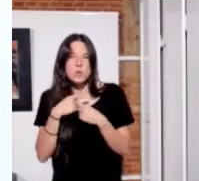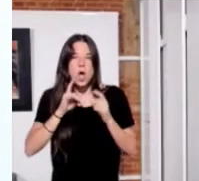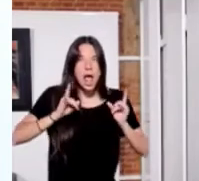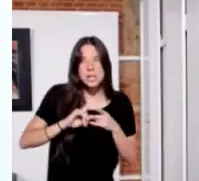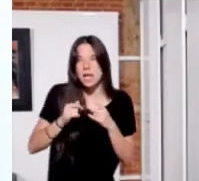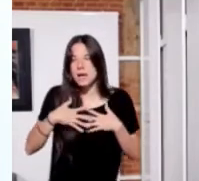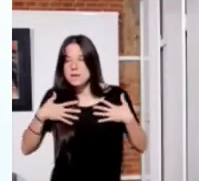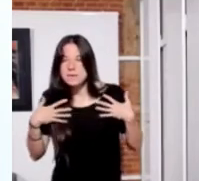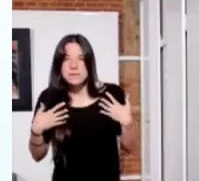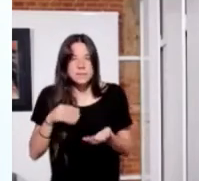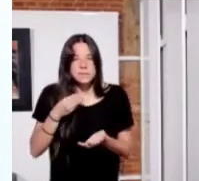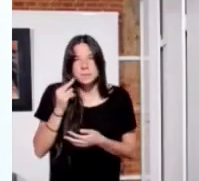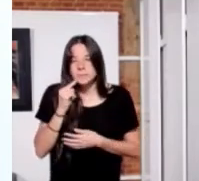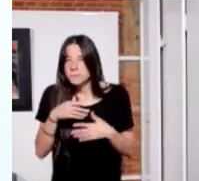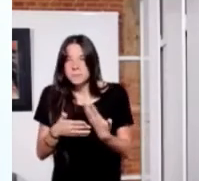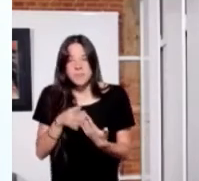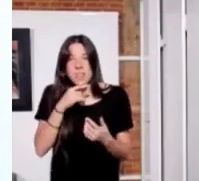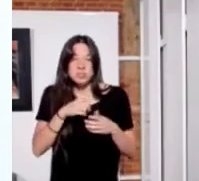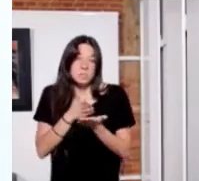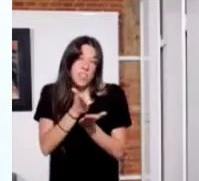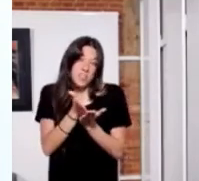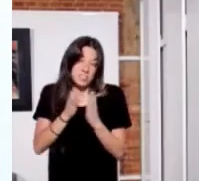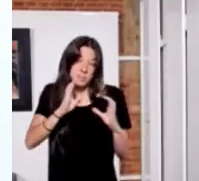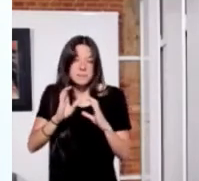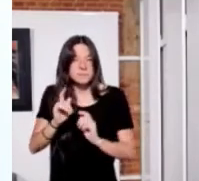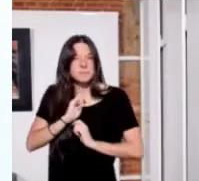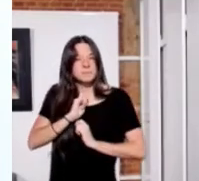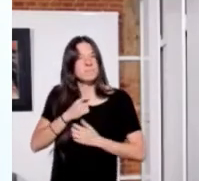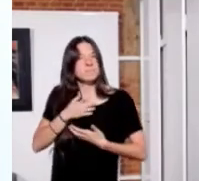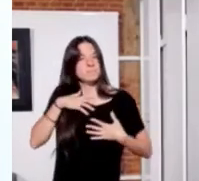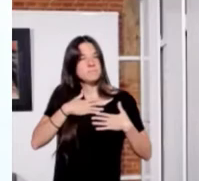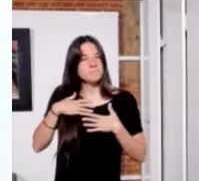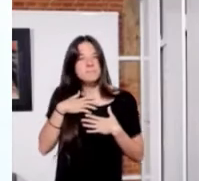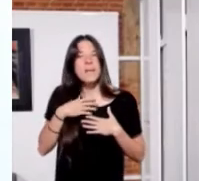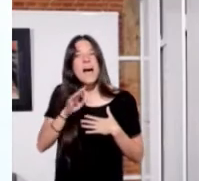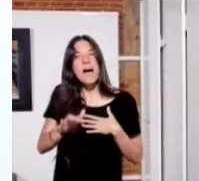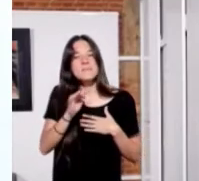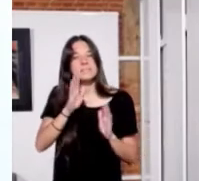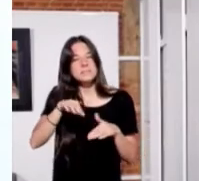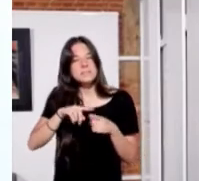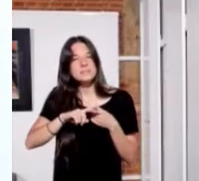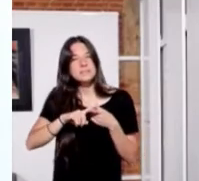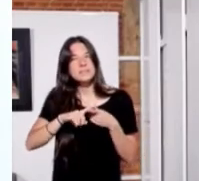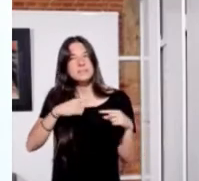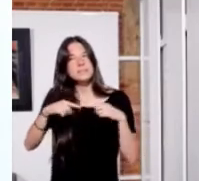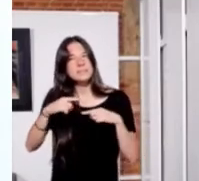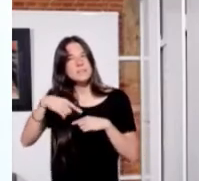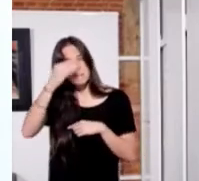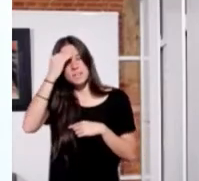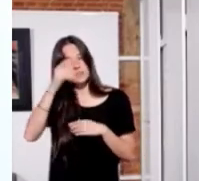de los medios y redes. Y donde quizás el mensaje nos lleva a pensar, todo irá peor.